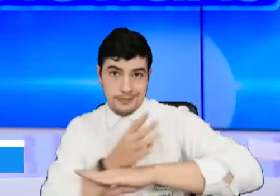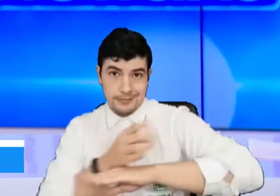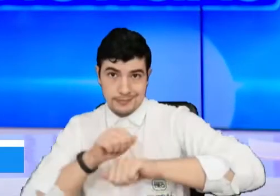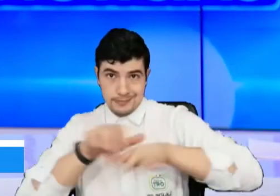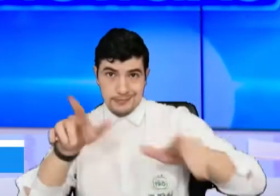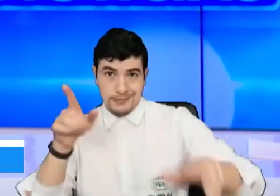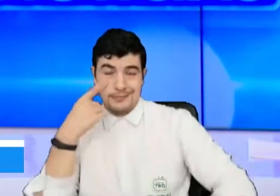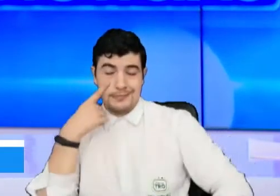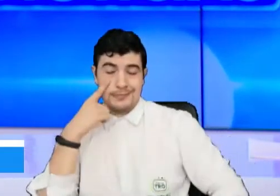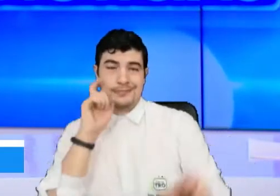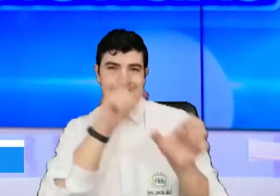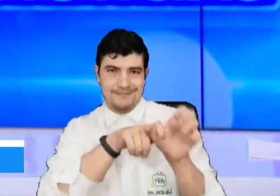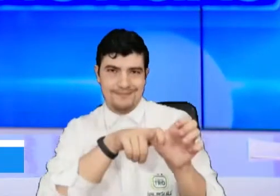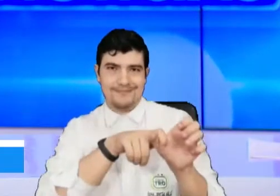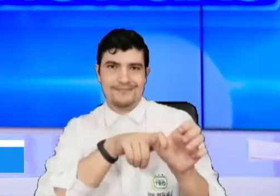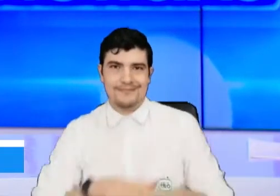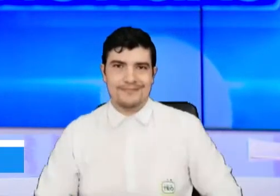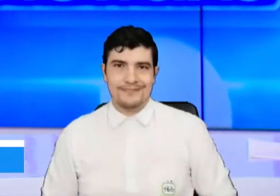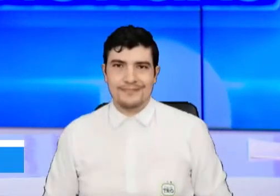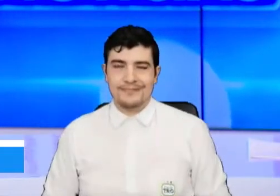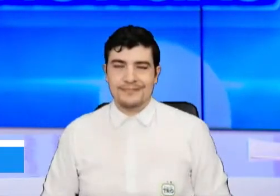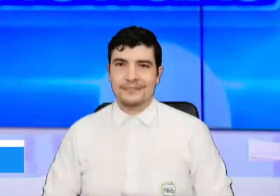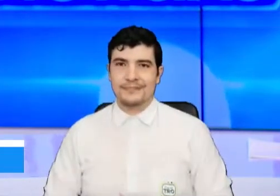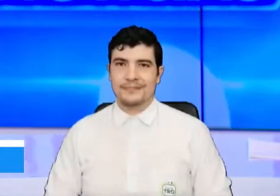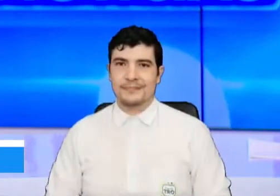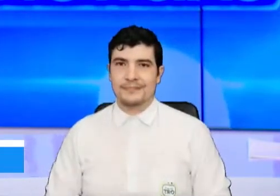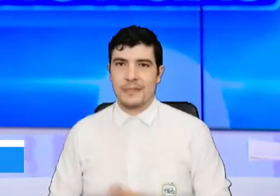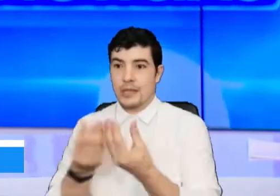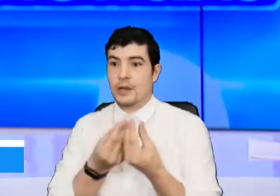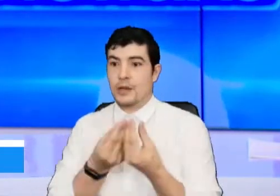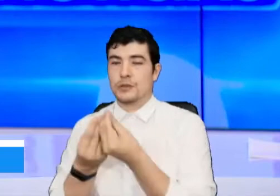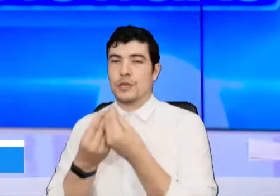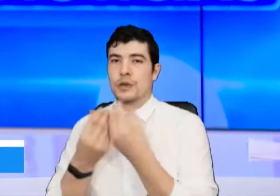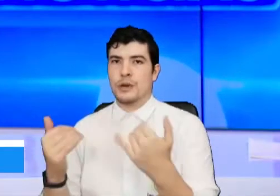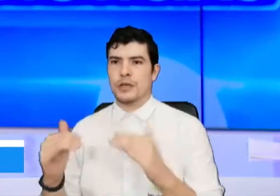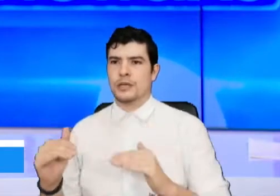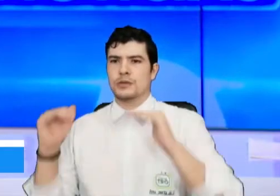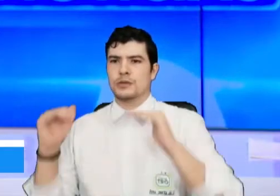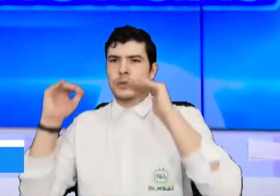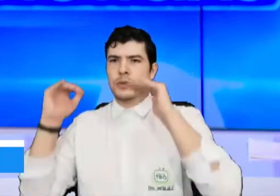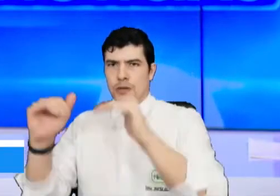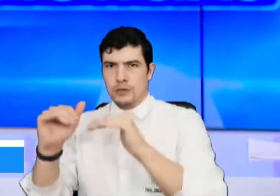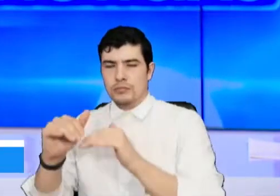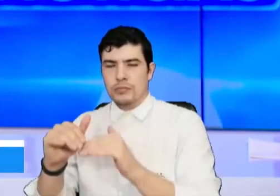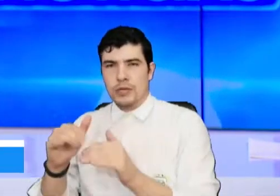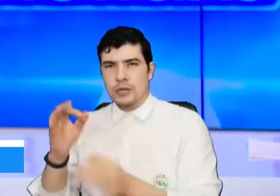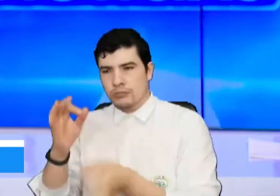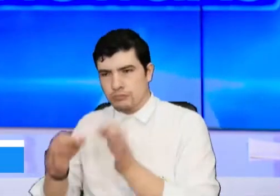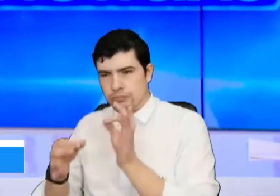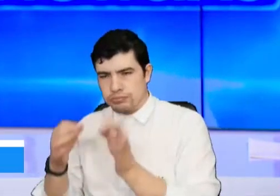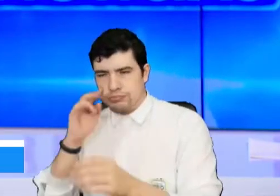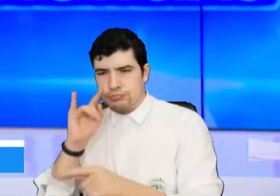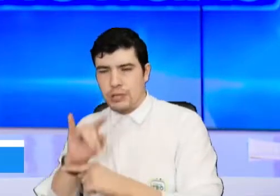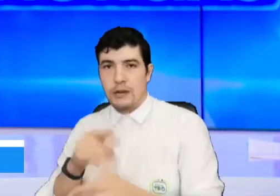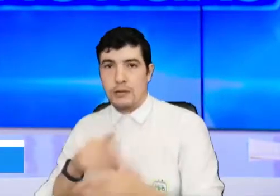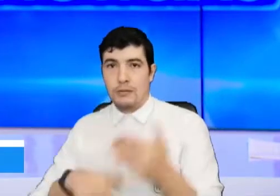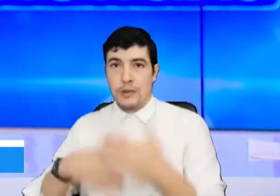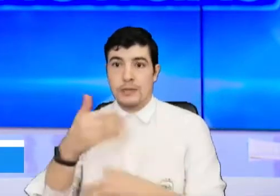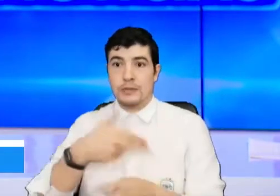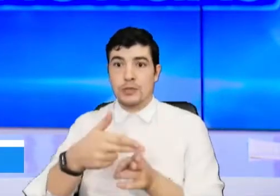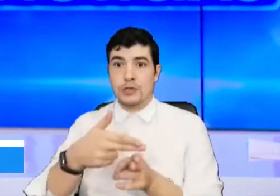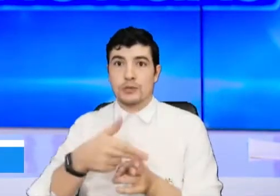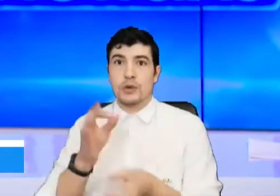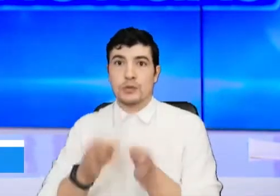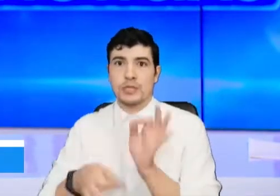El Consejo Superior de la Judicatura estudia los protocolos de bioseguridad a tener en cuenta para la entrada en funcionamiento de la rama judicial.